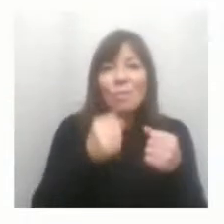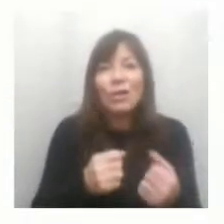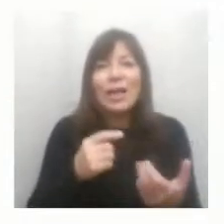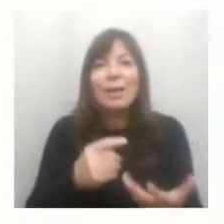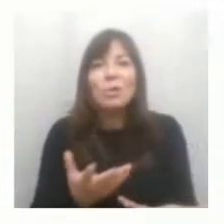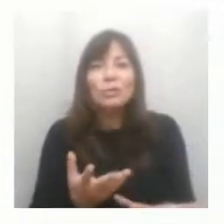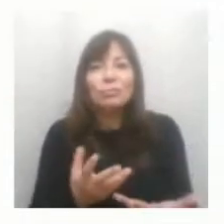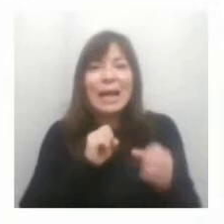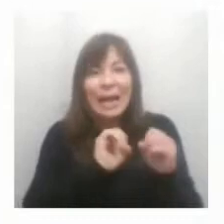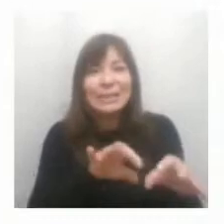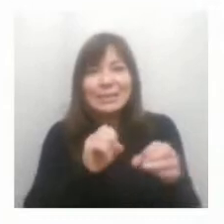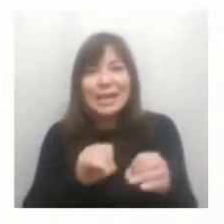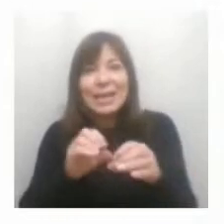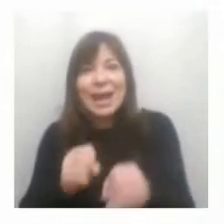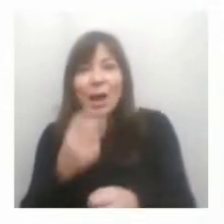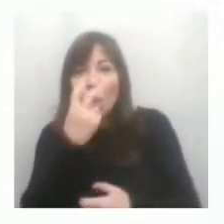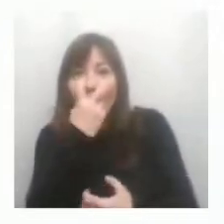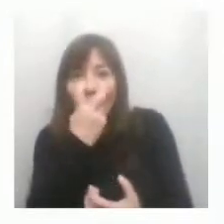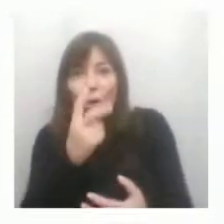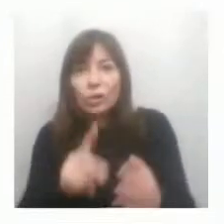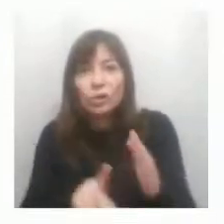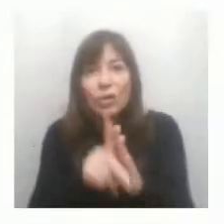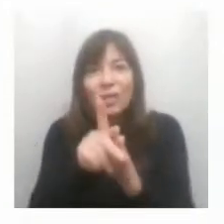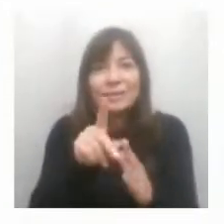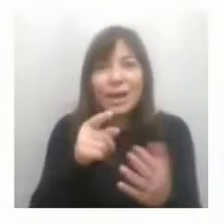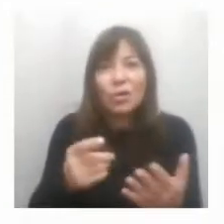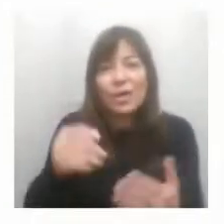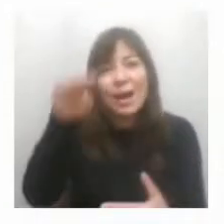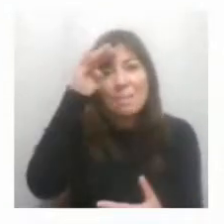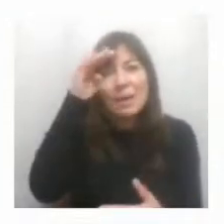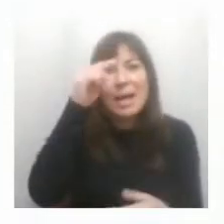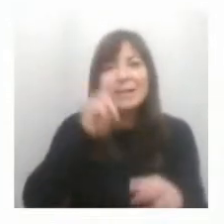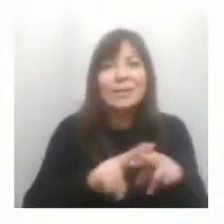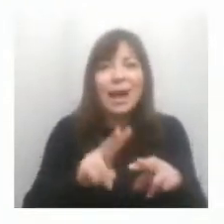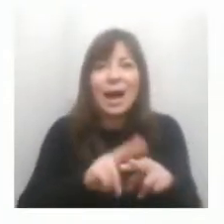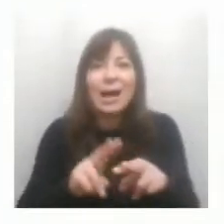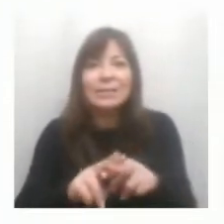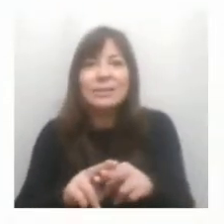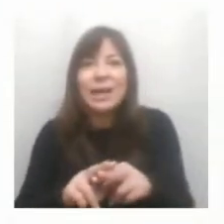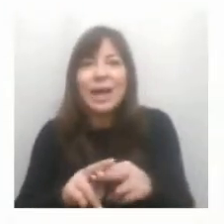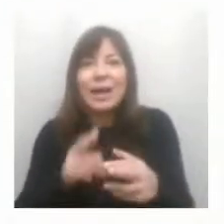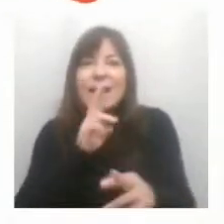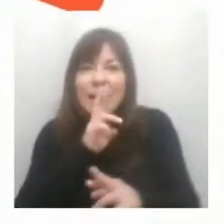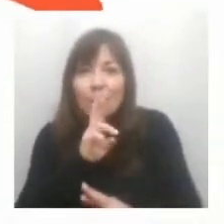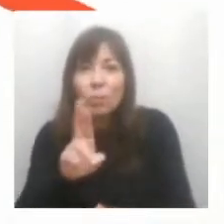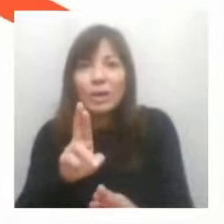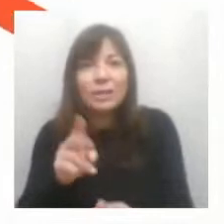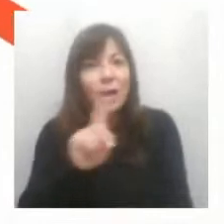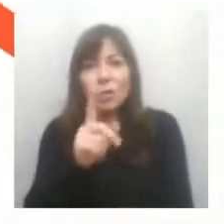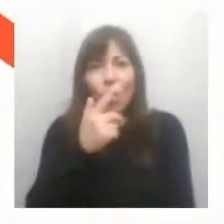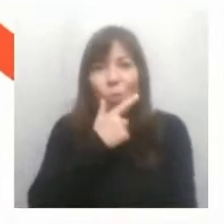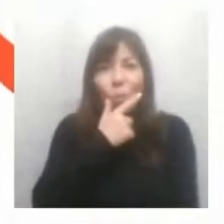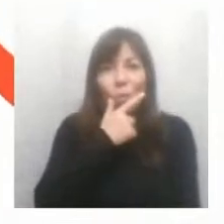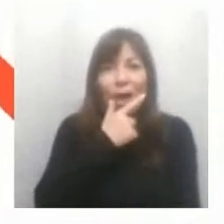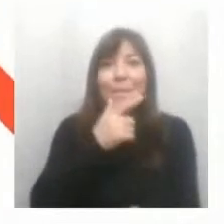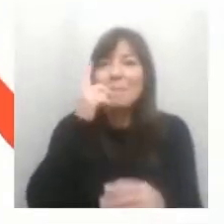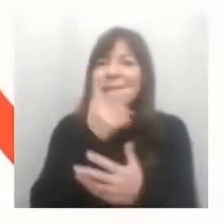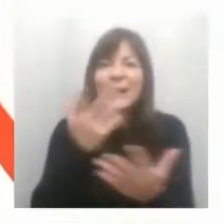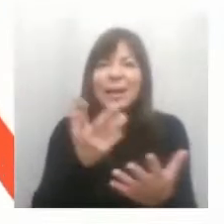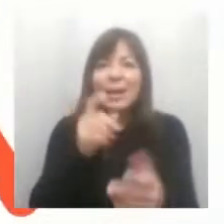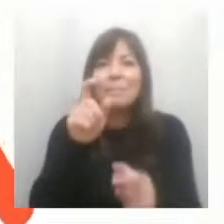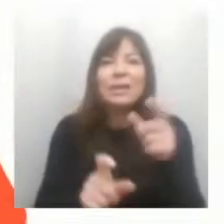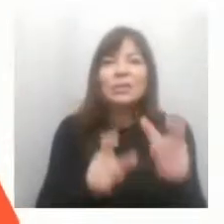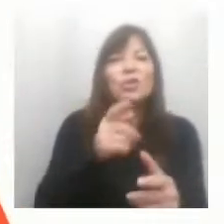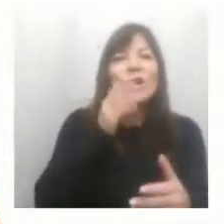y la curiosidad y una vez que se vive la experiencia, poder generar más dudas que respuestas, con el fin de que el visitante siga investigando e indagando sobre